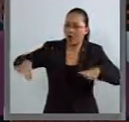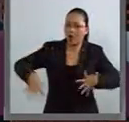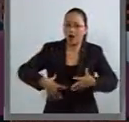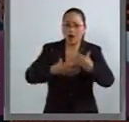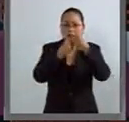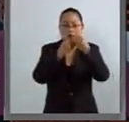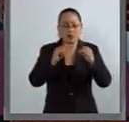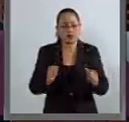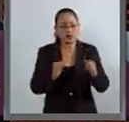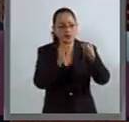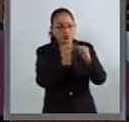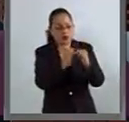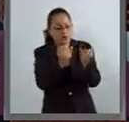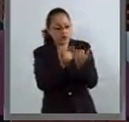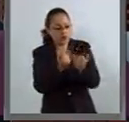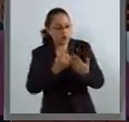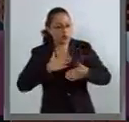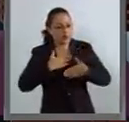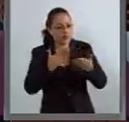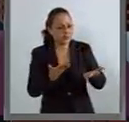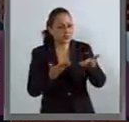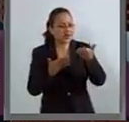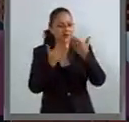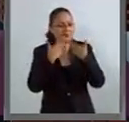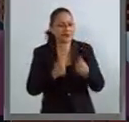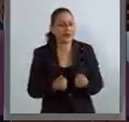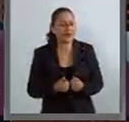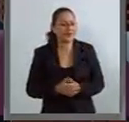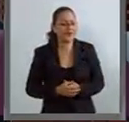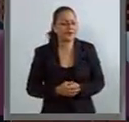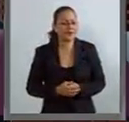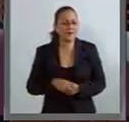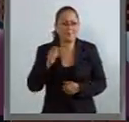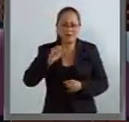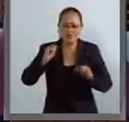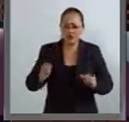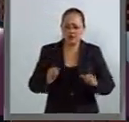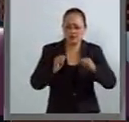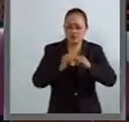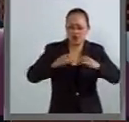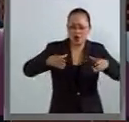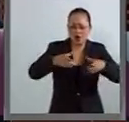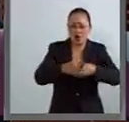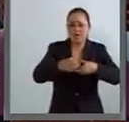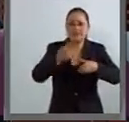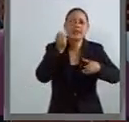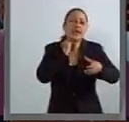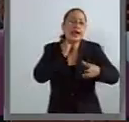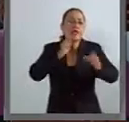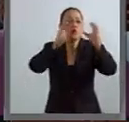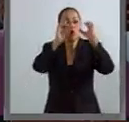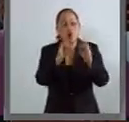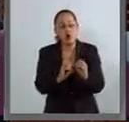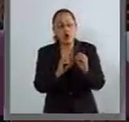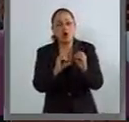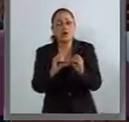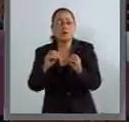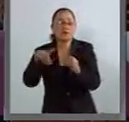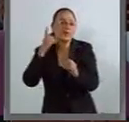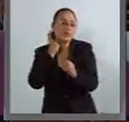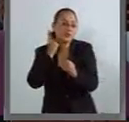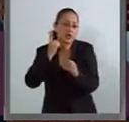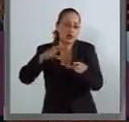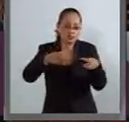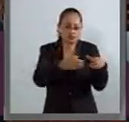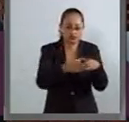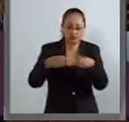una institución legislativa? ¿Por qué la institución legislativa no goza entonces del mismo prestigio que tiene